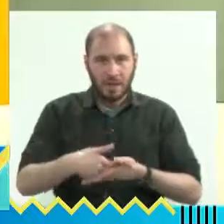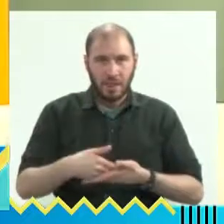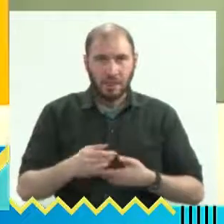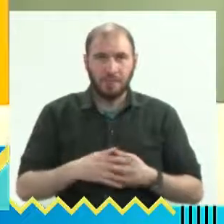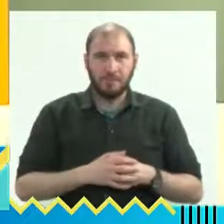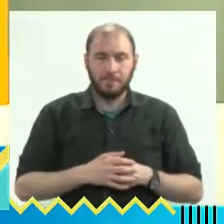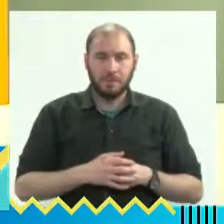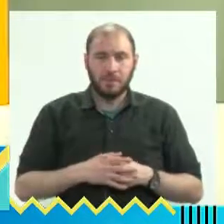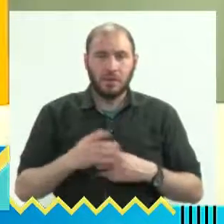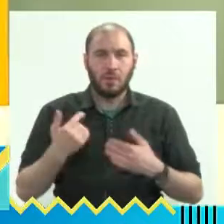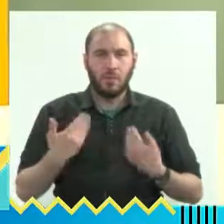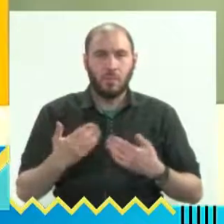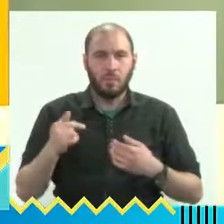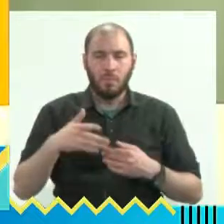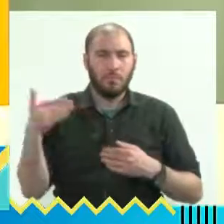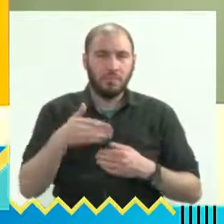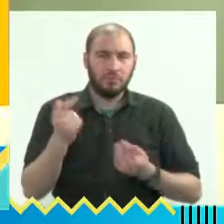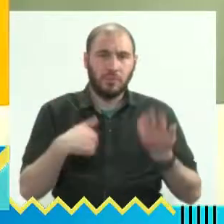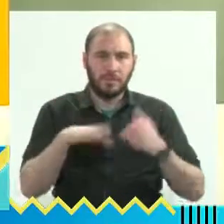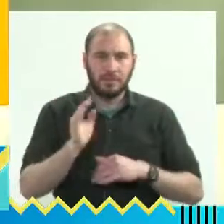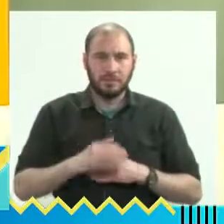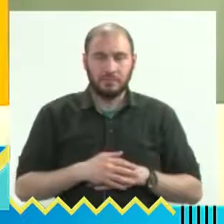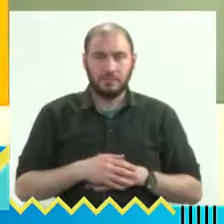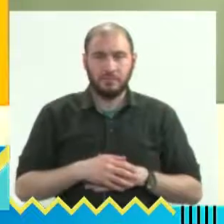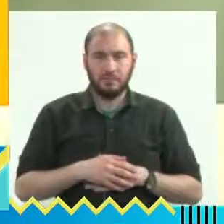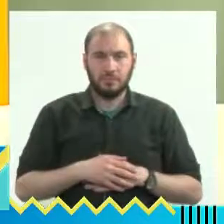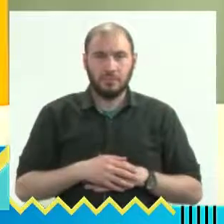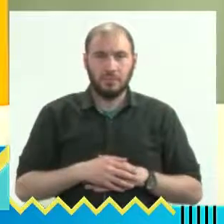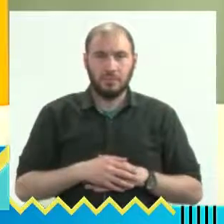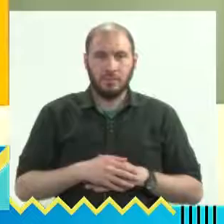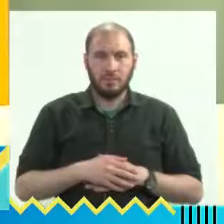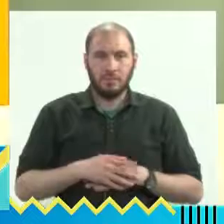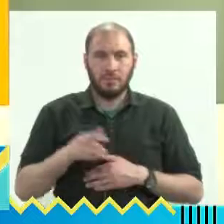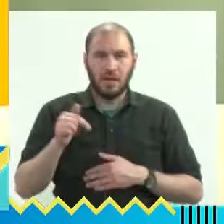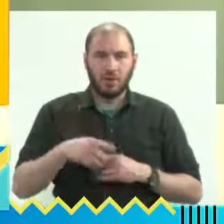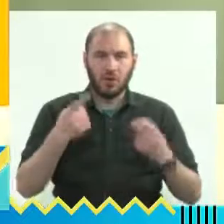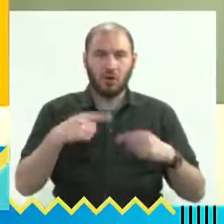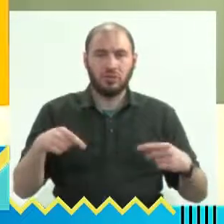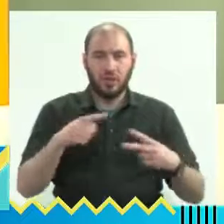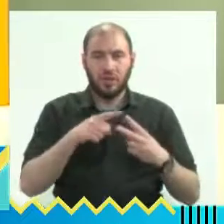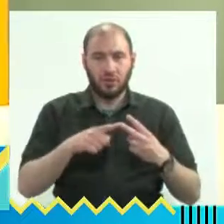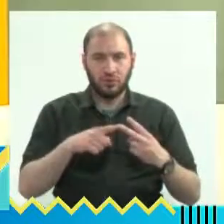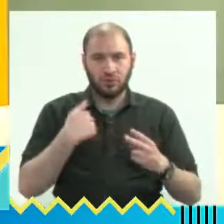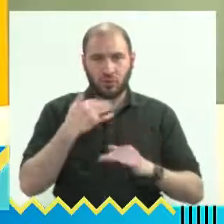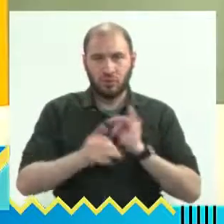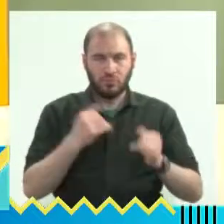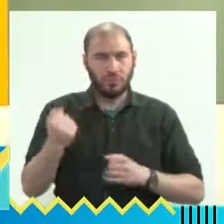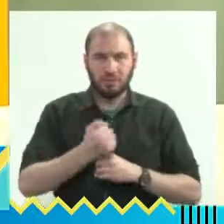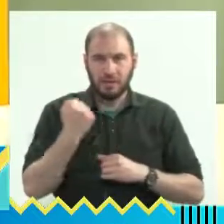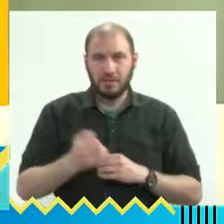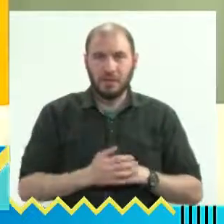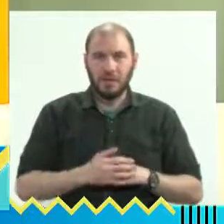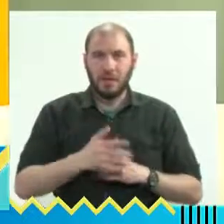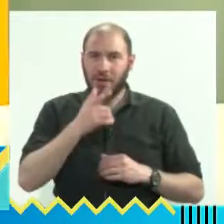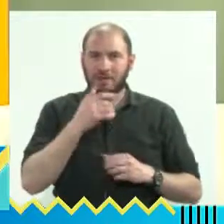mayor posibilidad de participación. Entonces, esas fueron para mí 2 cosas que rescato como